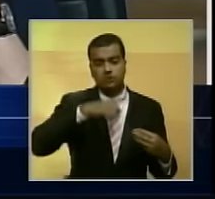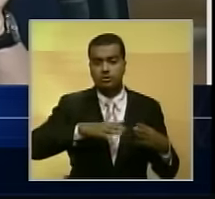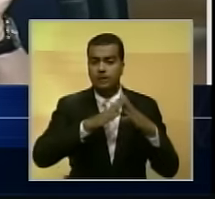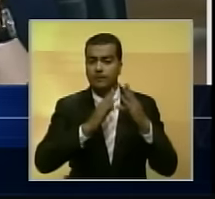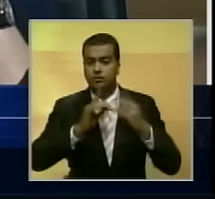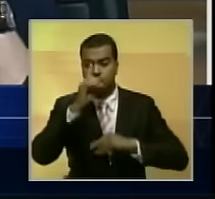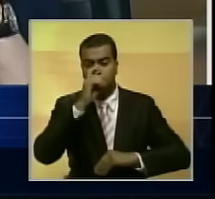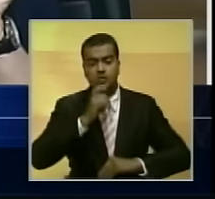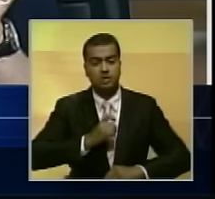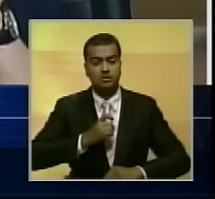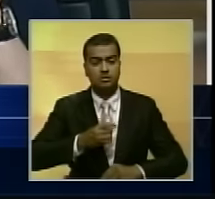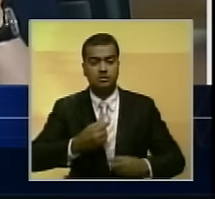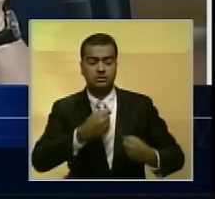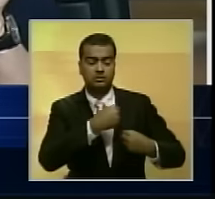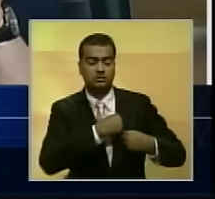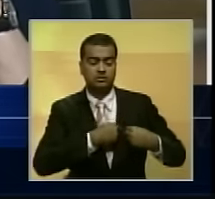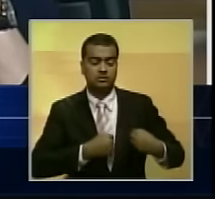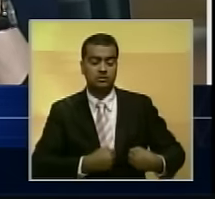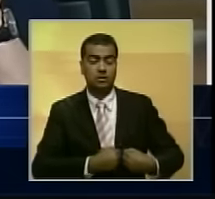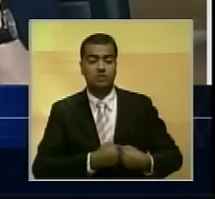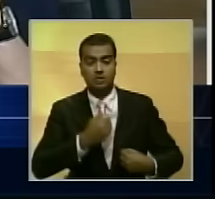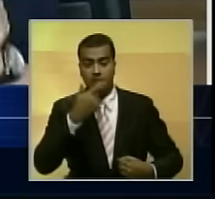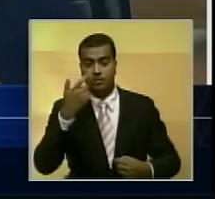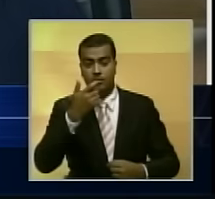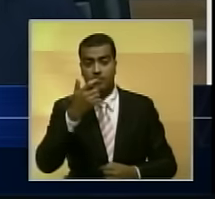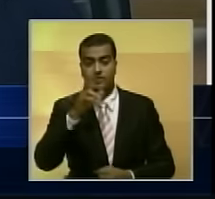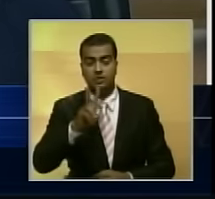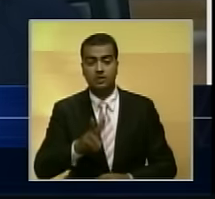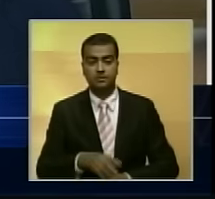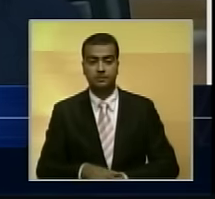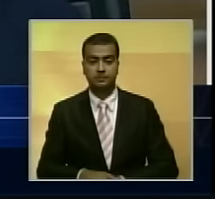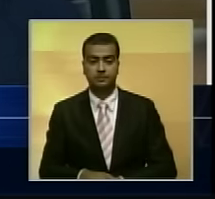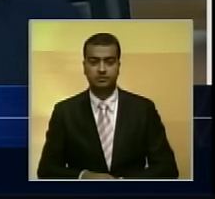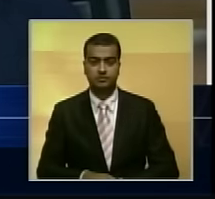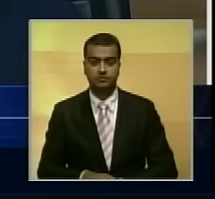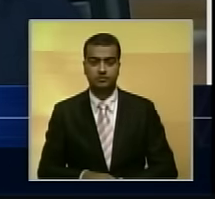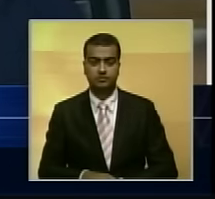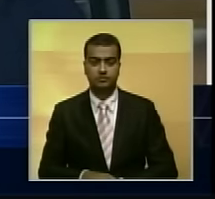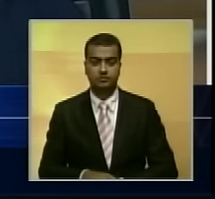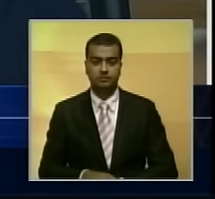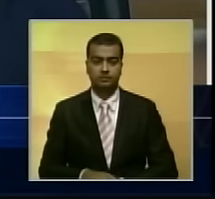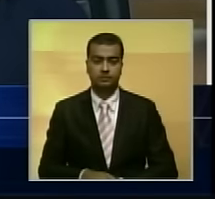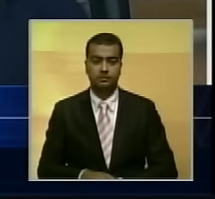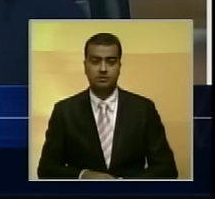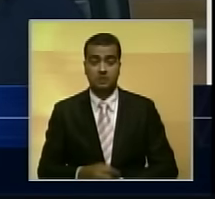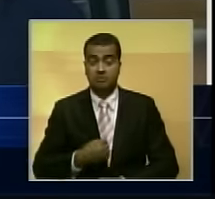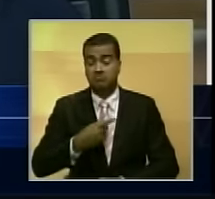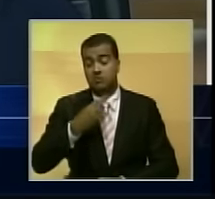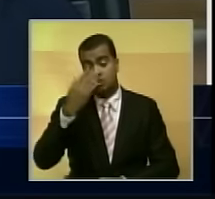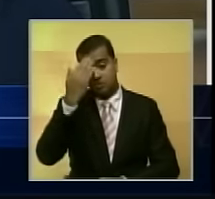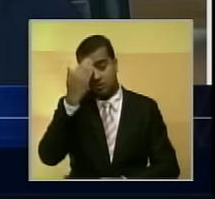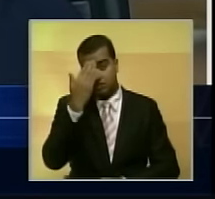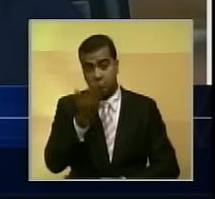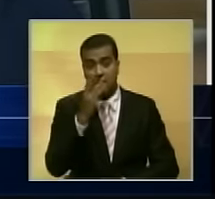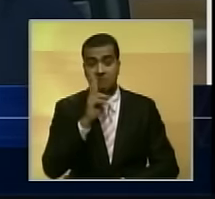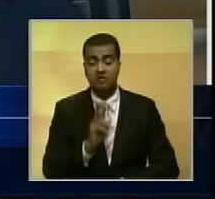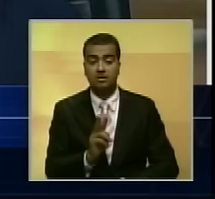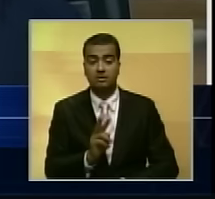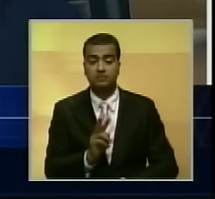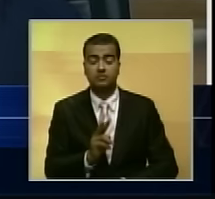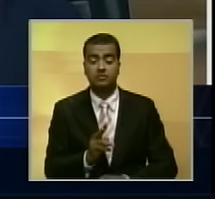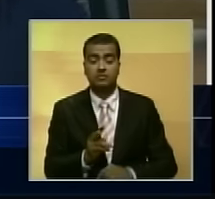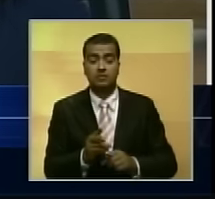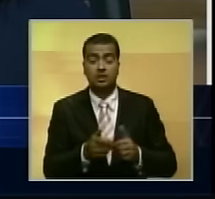han sembrado en un sector de la población venezolana. Y yo no sé si ustedes vieron que en las